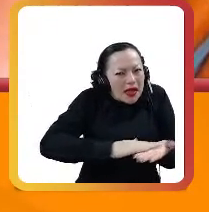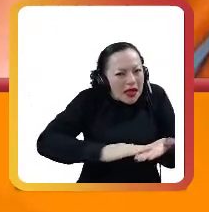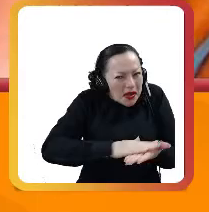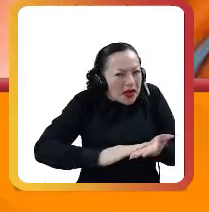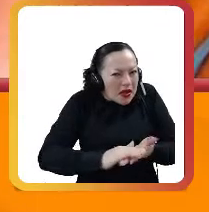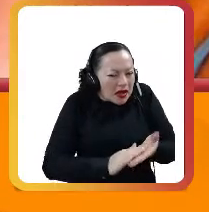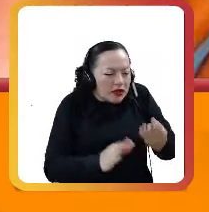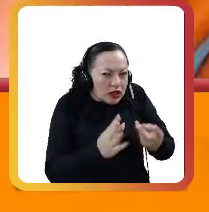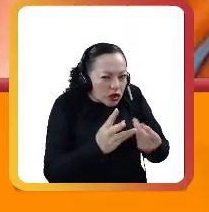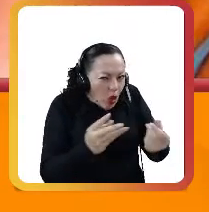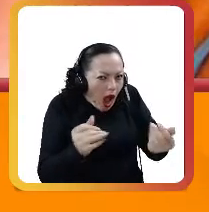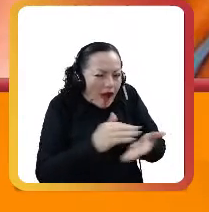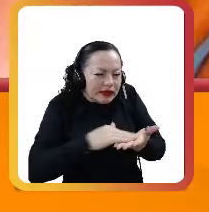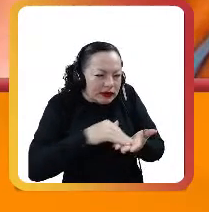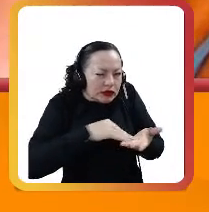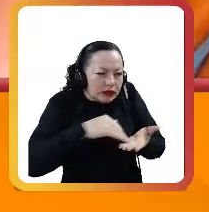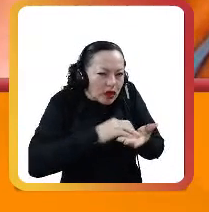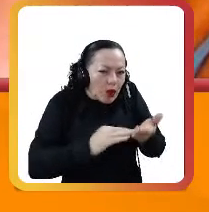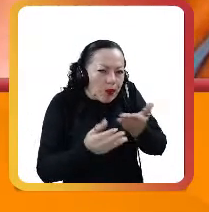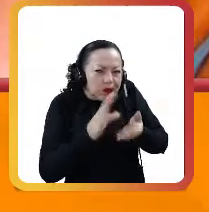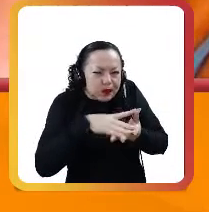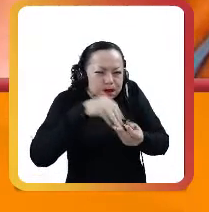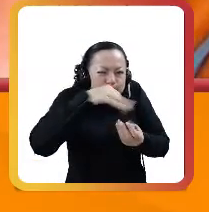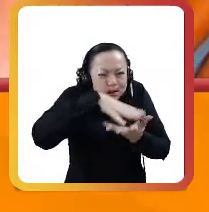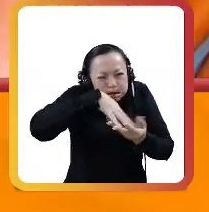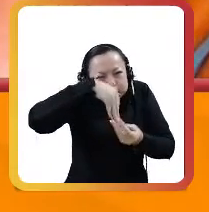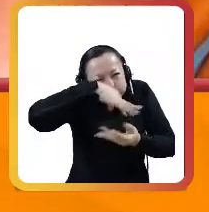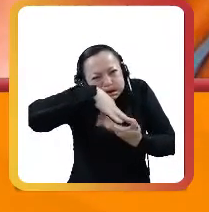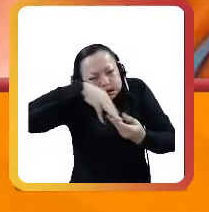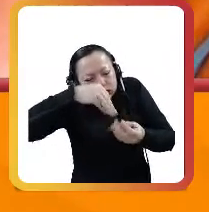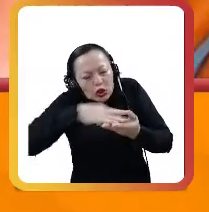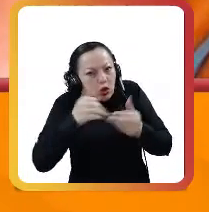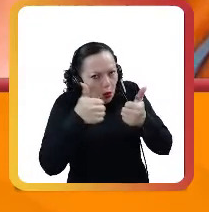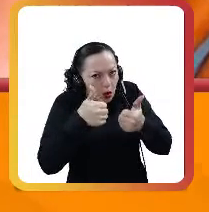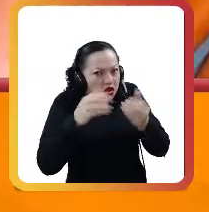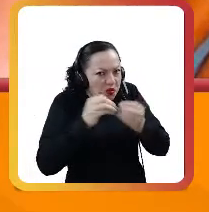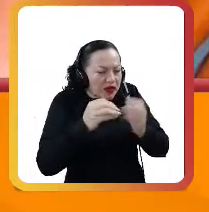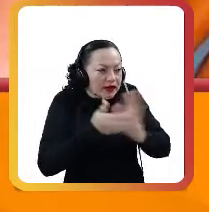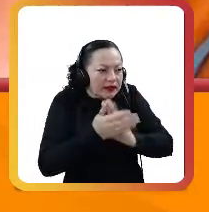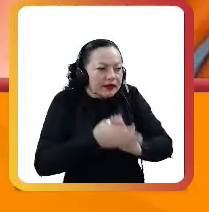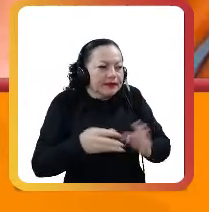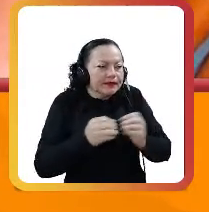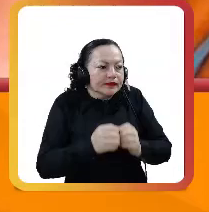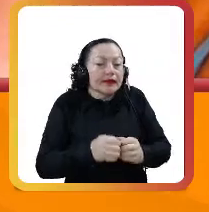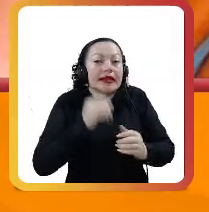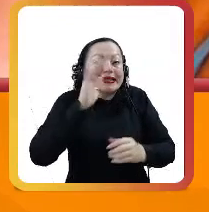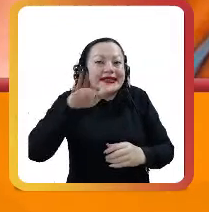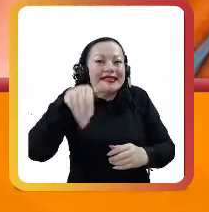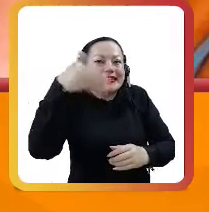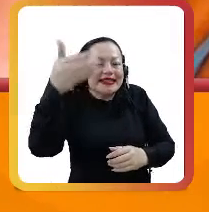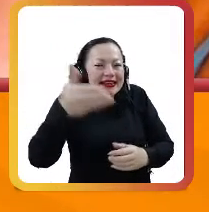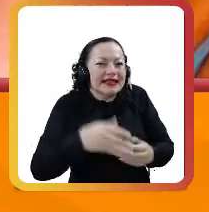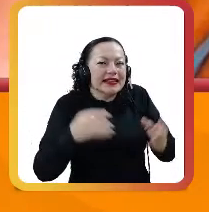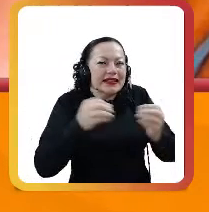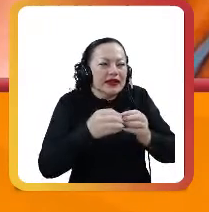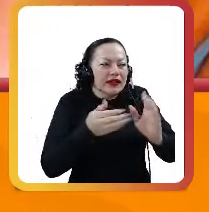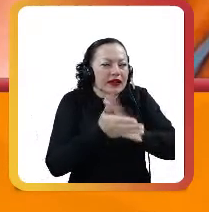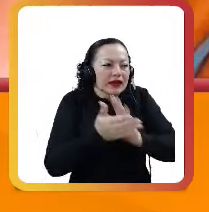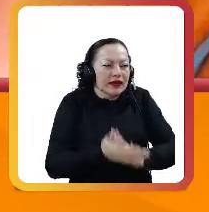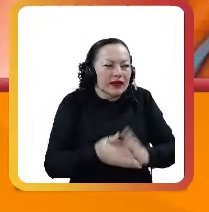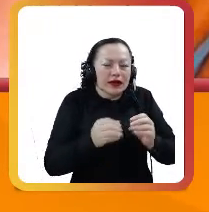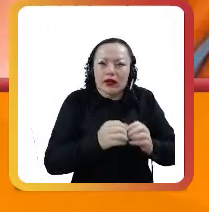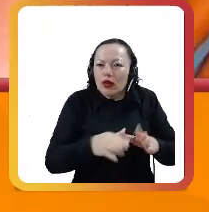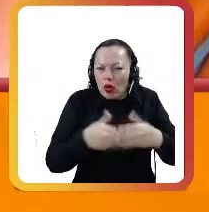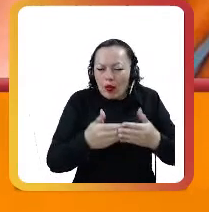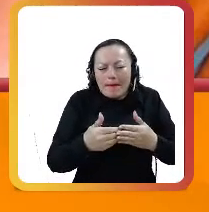la maicena, revolvemos un poquito, que se disuelva la maicena y después dejamos enfriar un